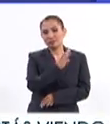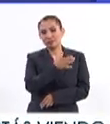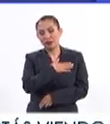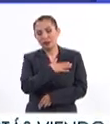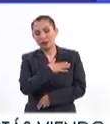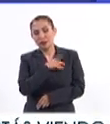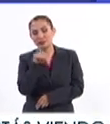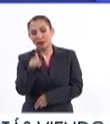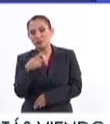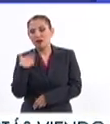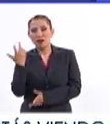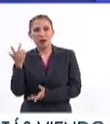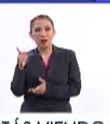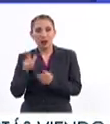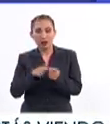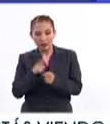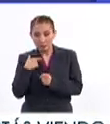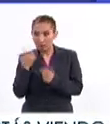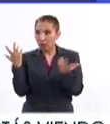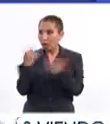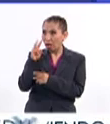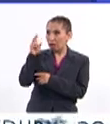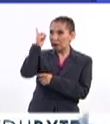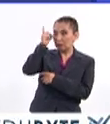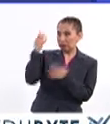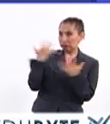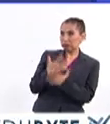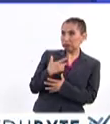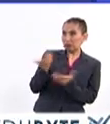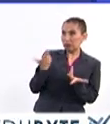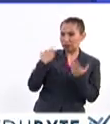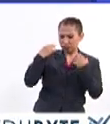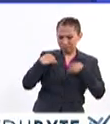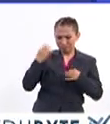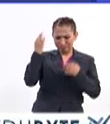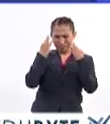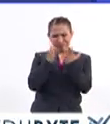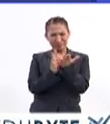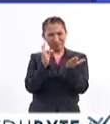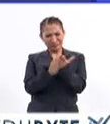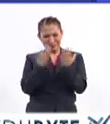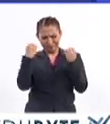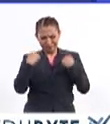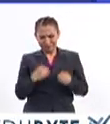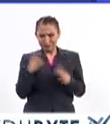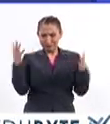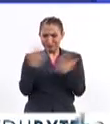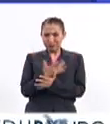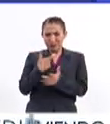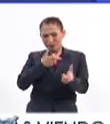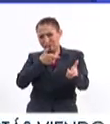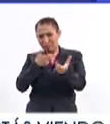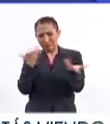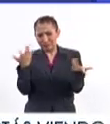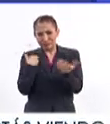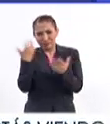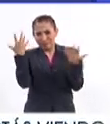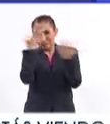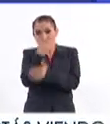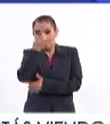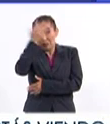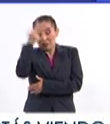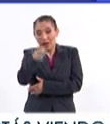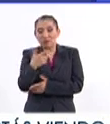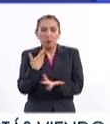estos bestias que no se conocían, ¿no?, los caballos con armaduras, ellos, ¿no?, con armas de fuego que tampoco se